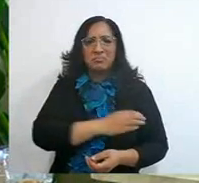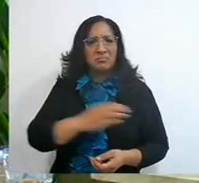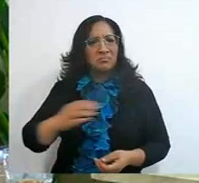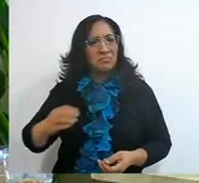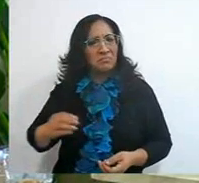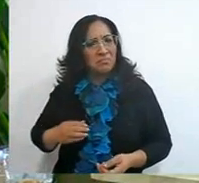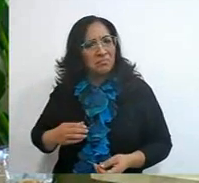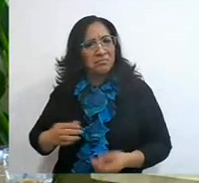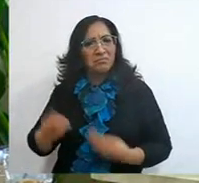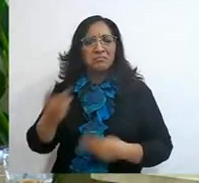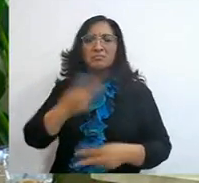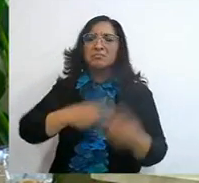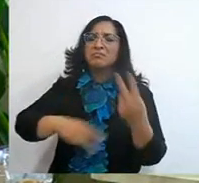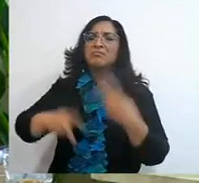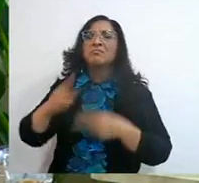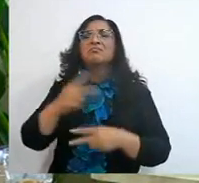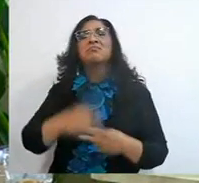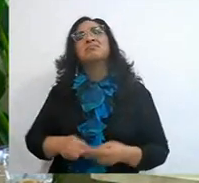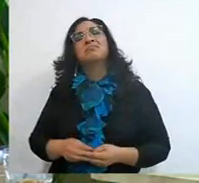Vuélvete.